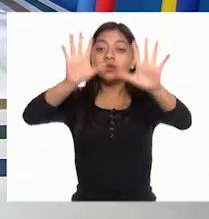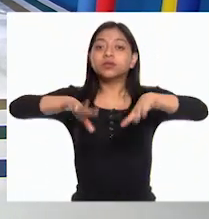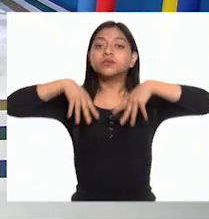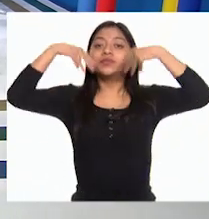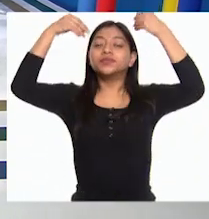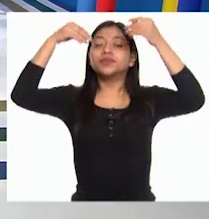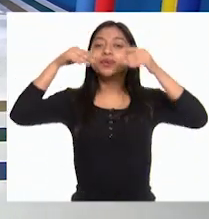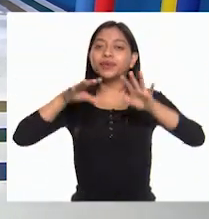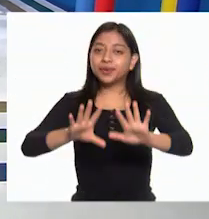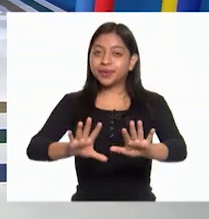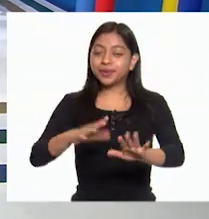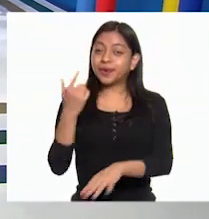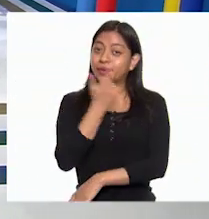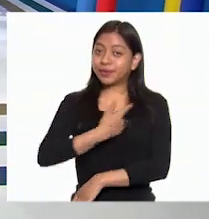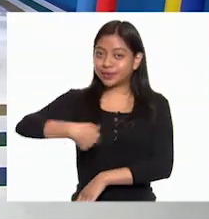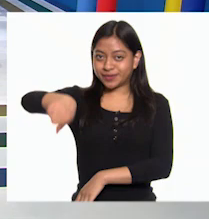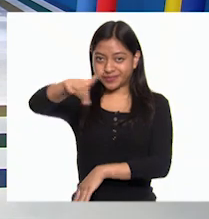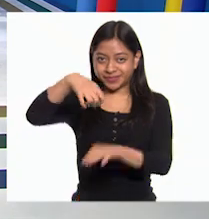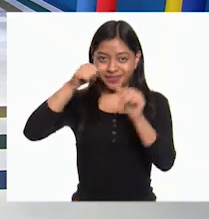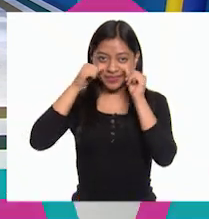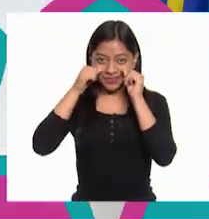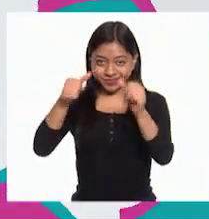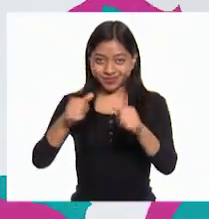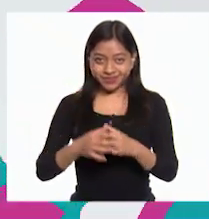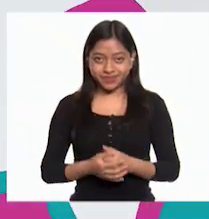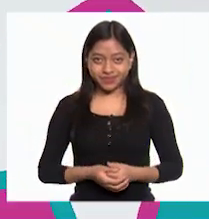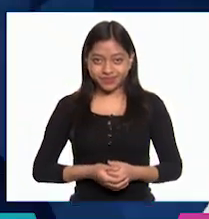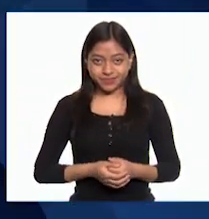con todo gusto, pongan mucha atención.